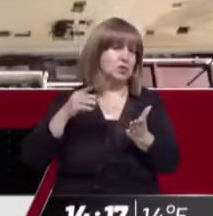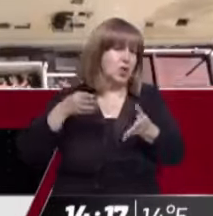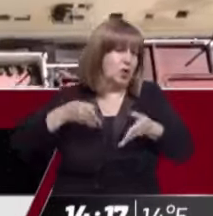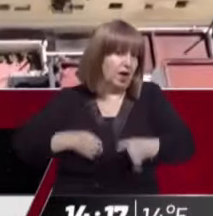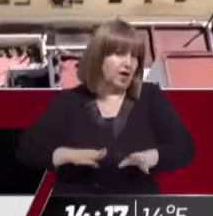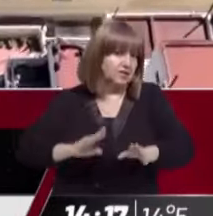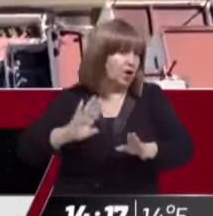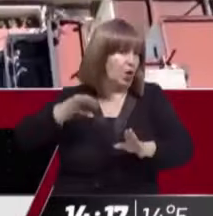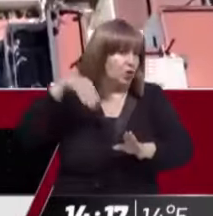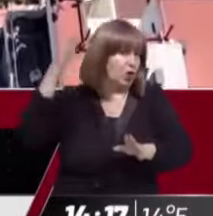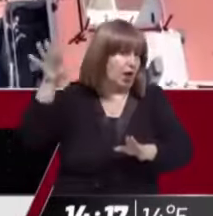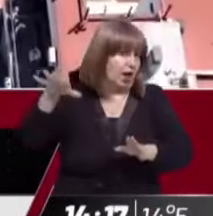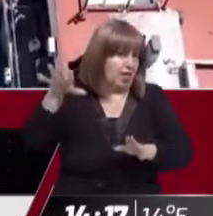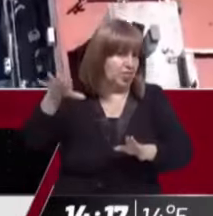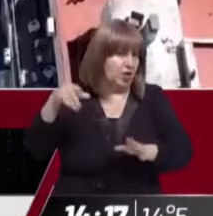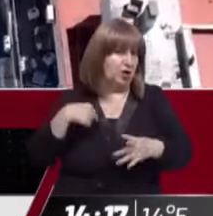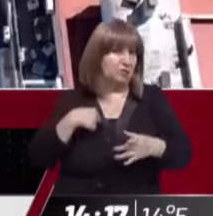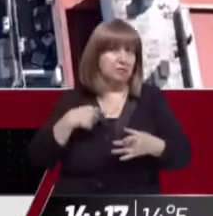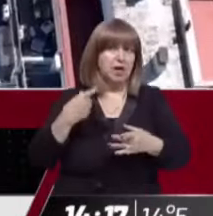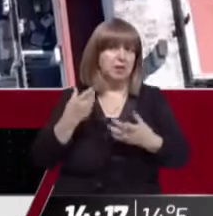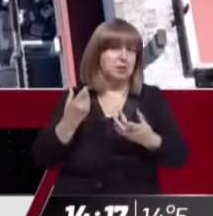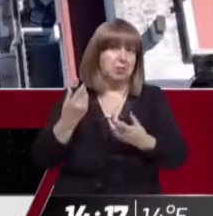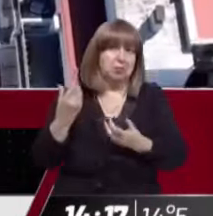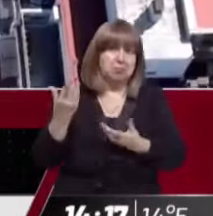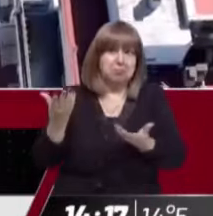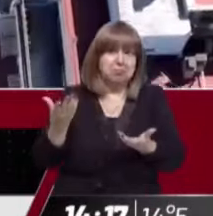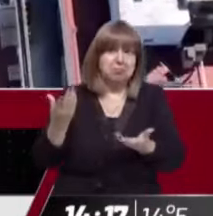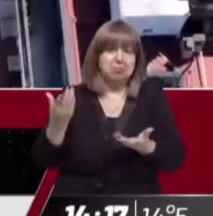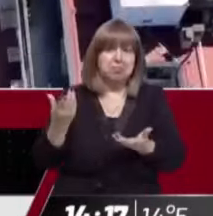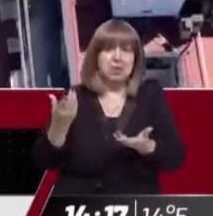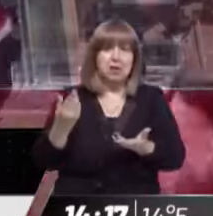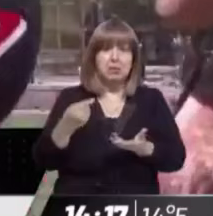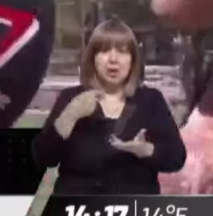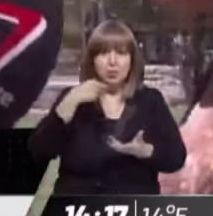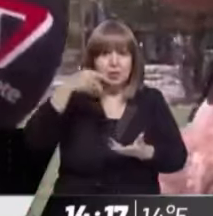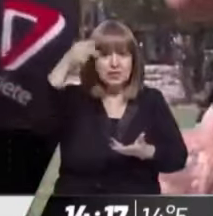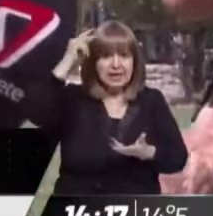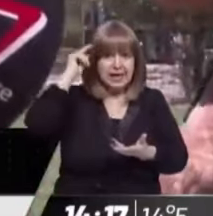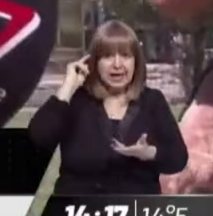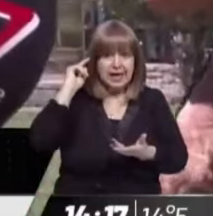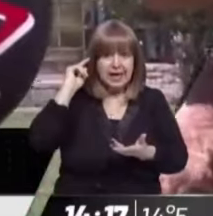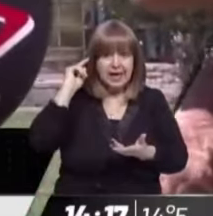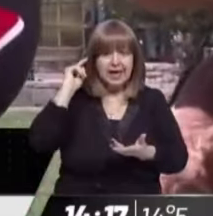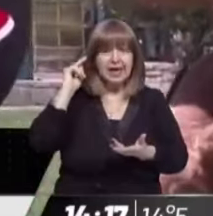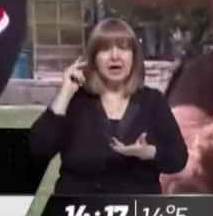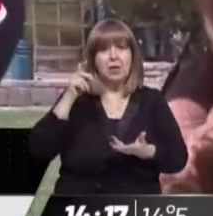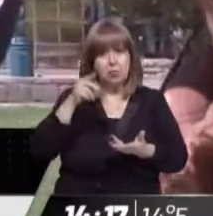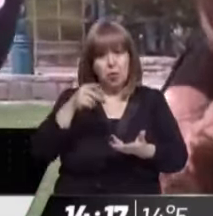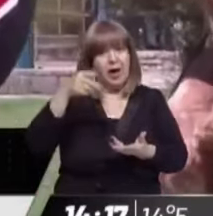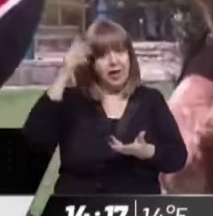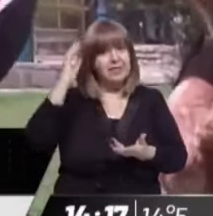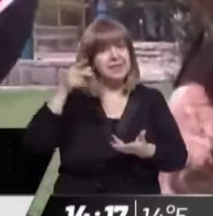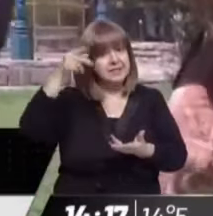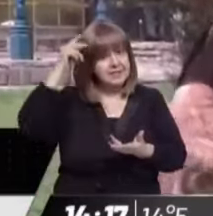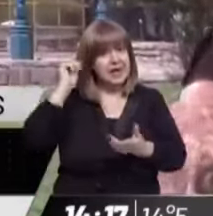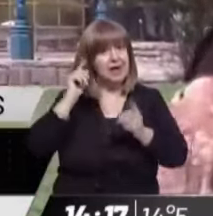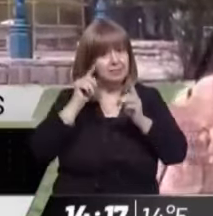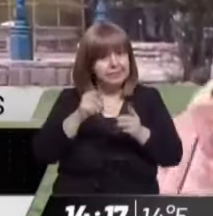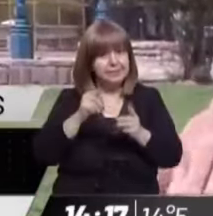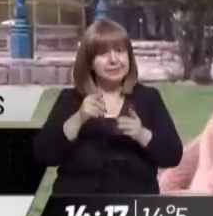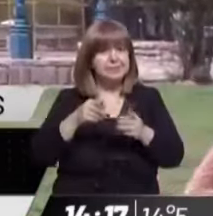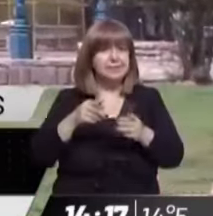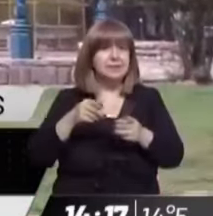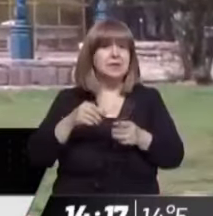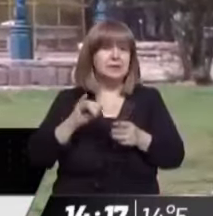ingresar a la facultad. ¿Y te viniste de Chile donde habías iniciado algunos estudios por una cuestión económica? Ajá,